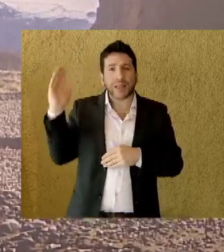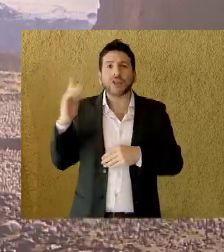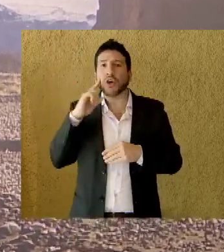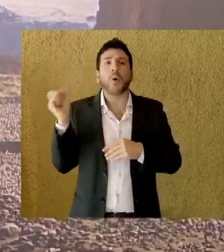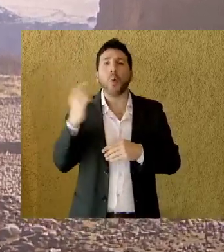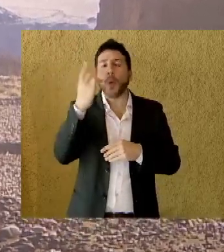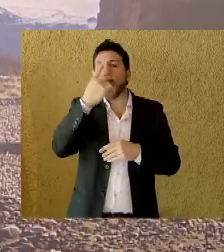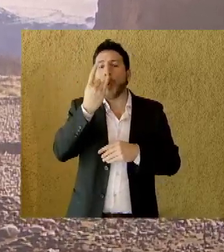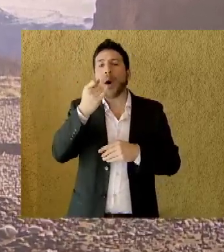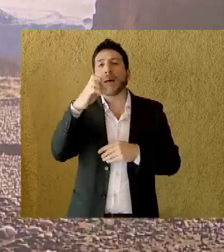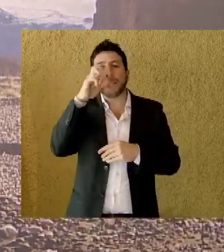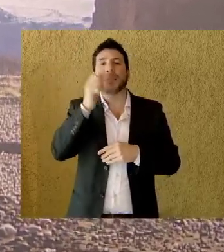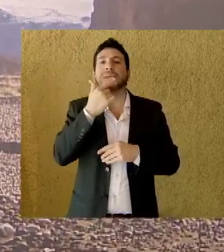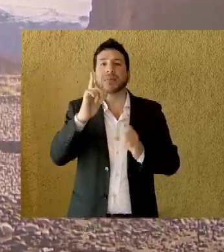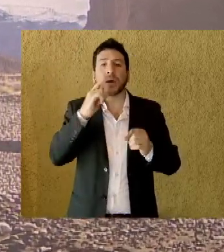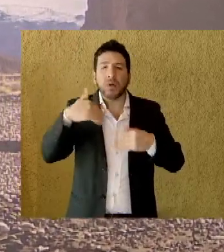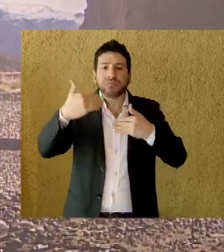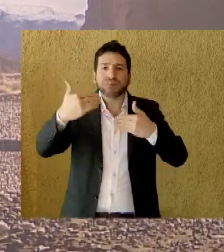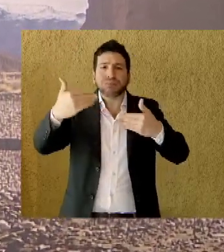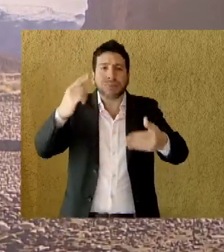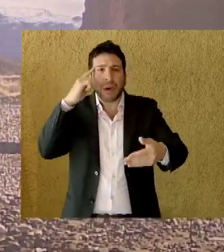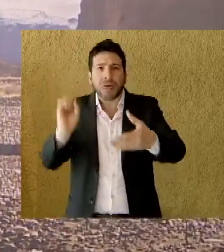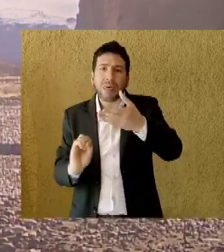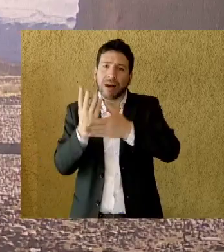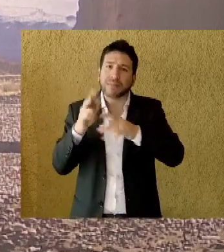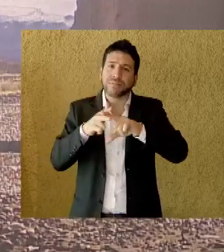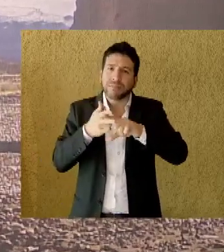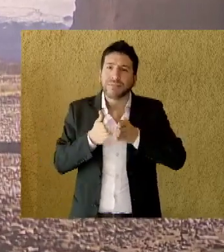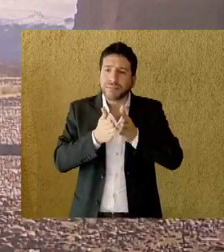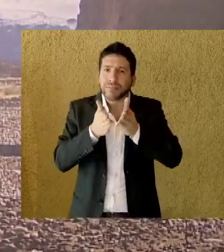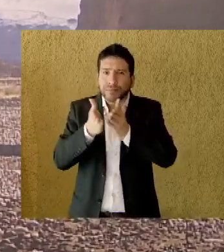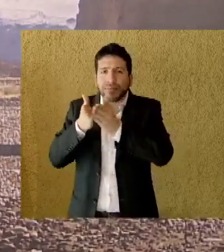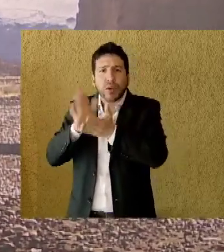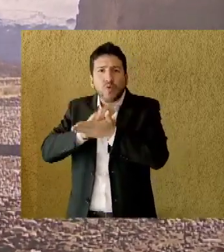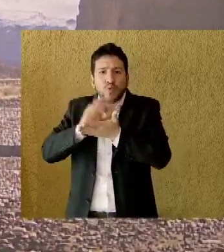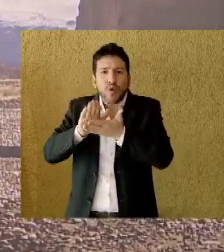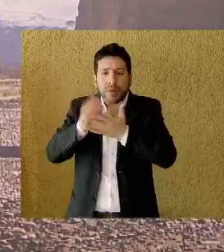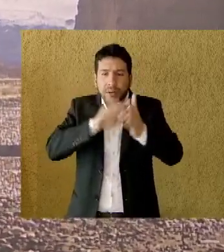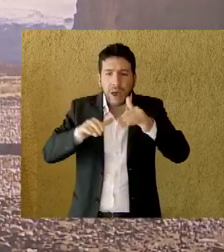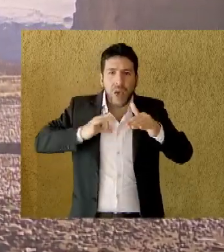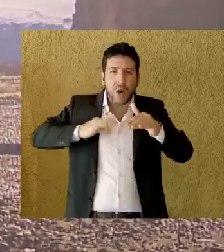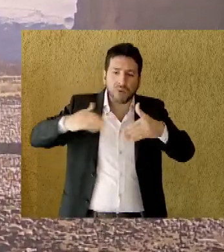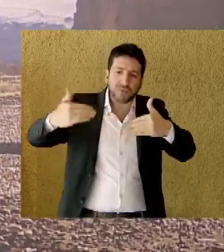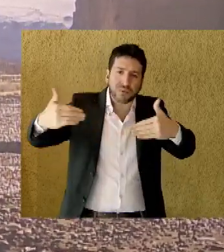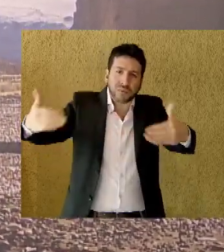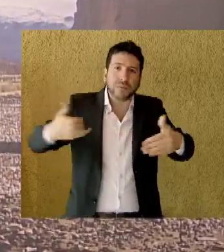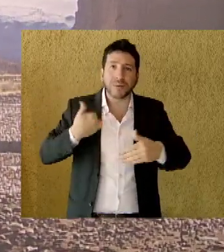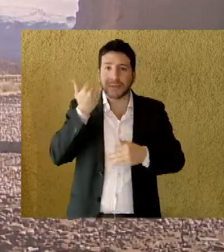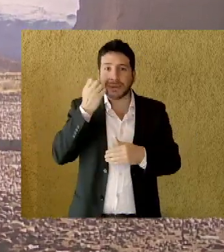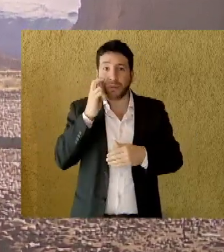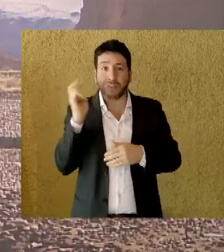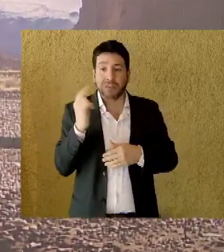mejorando totalmente con el correr de los años y las distintas generaciones que fueron pasando por nuestra provincia. Como ven a mis espaldas,